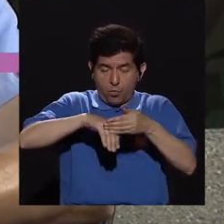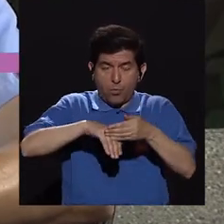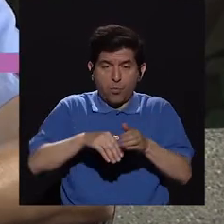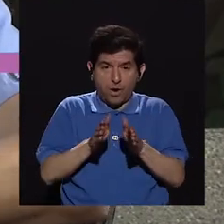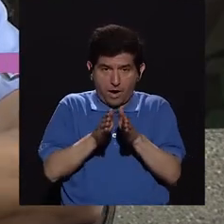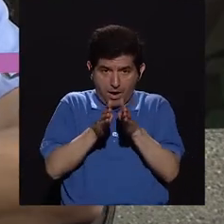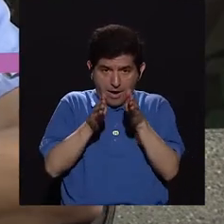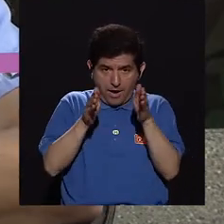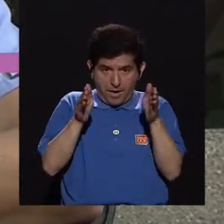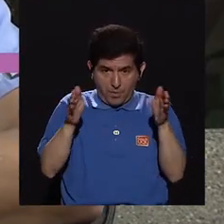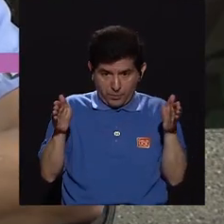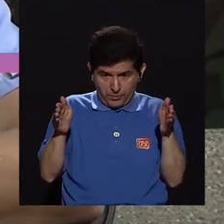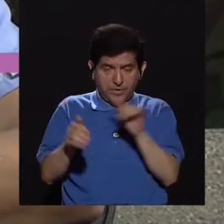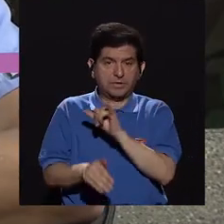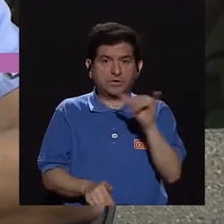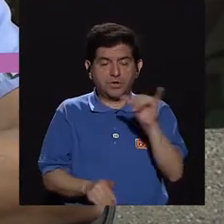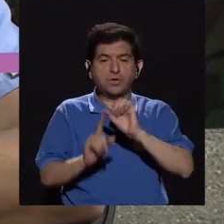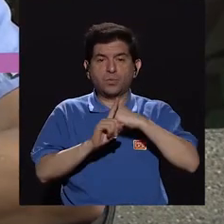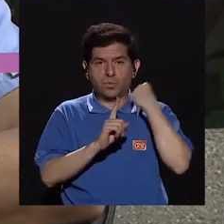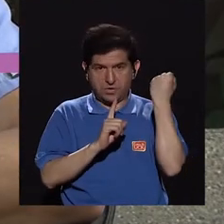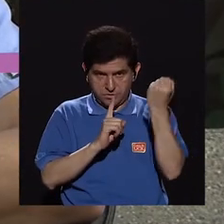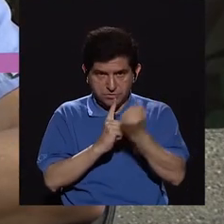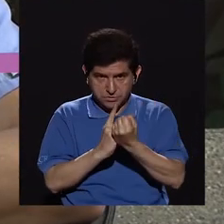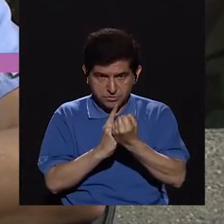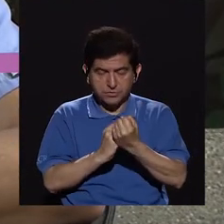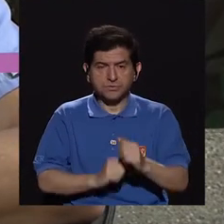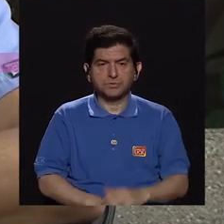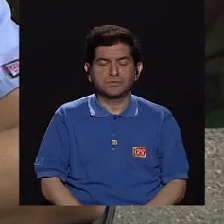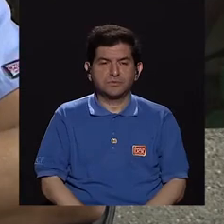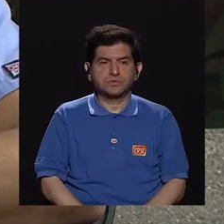nivel abdominal y el aumento también